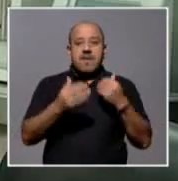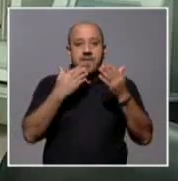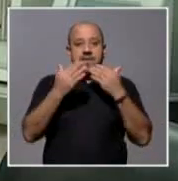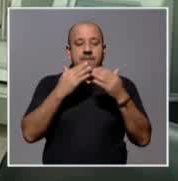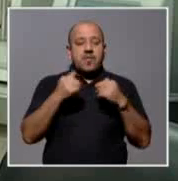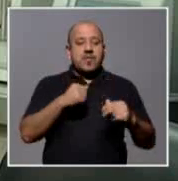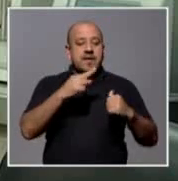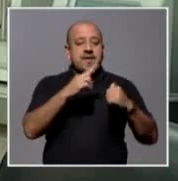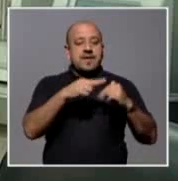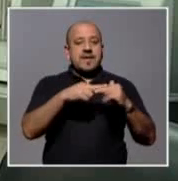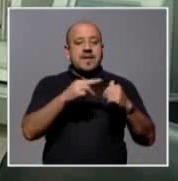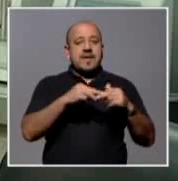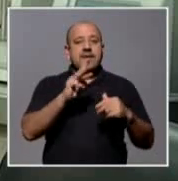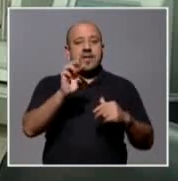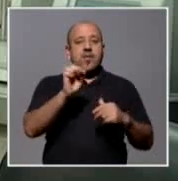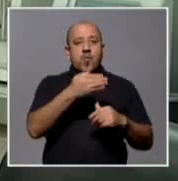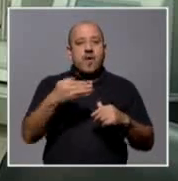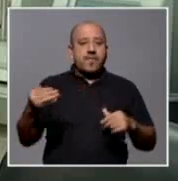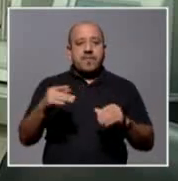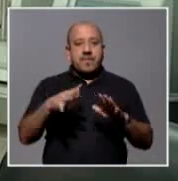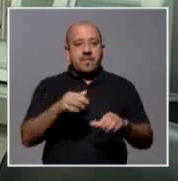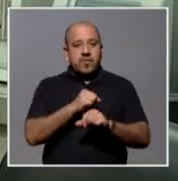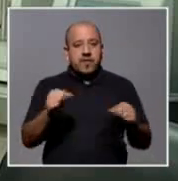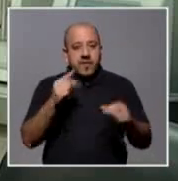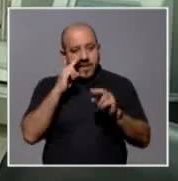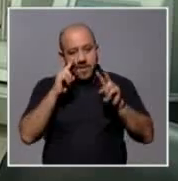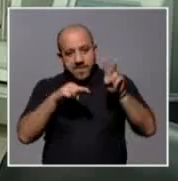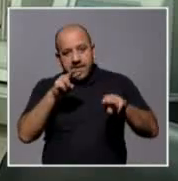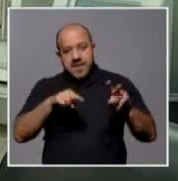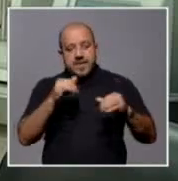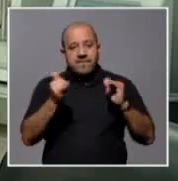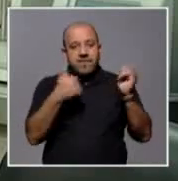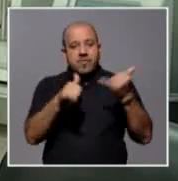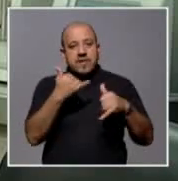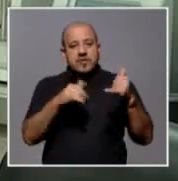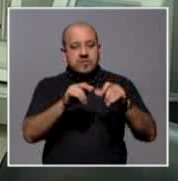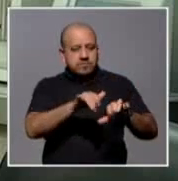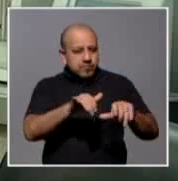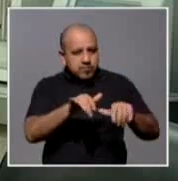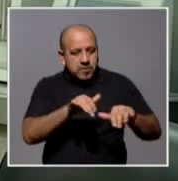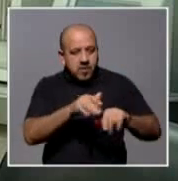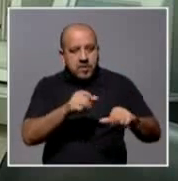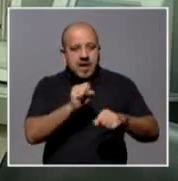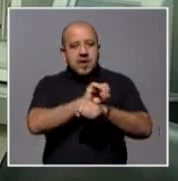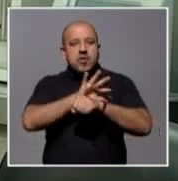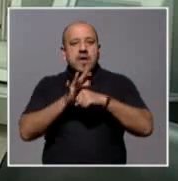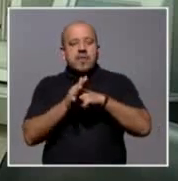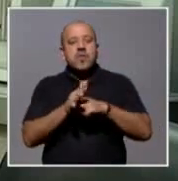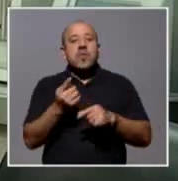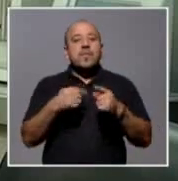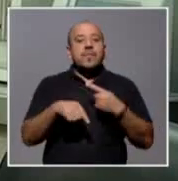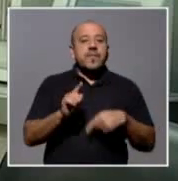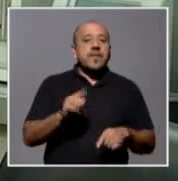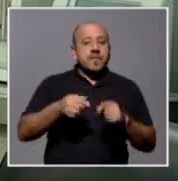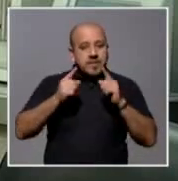difusión, que sigue vigente, la página de Clemente Estable, para que ustedes vean información científica en general de coronavirus en particular, pero